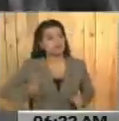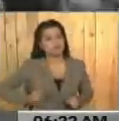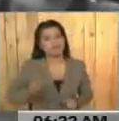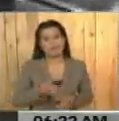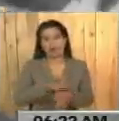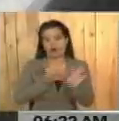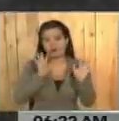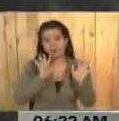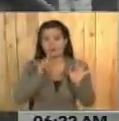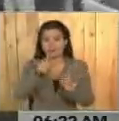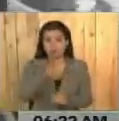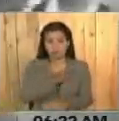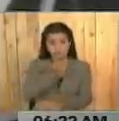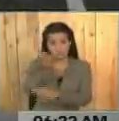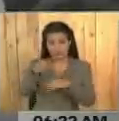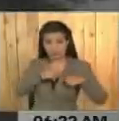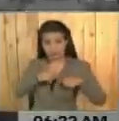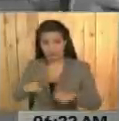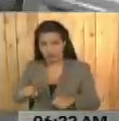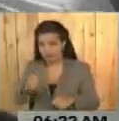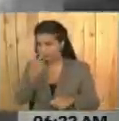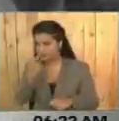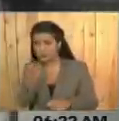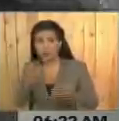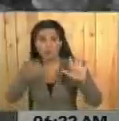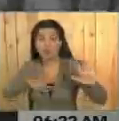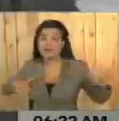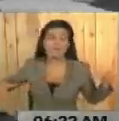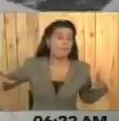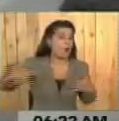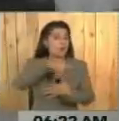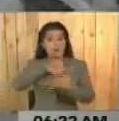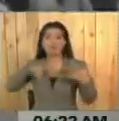simple visita al supermercado puede terminar en un